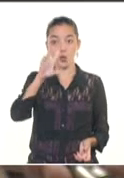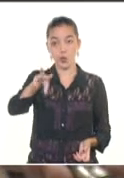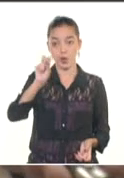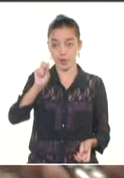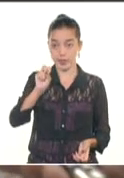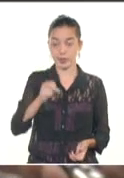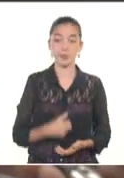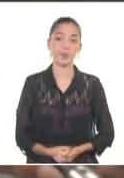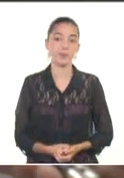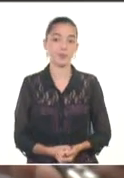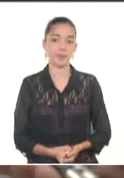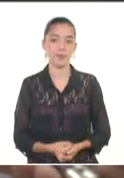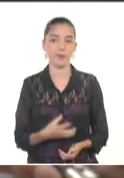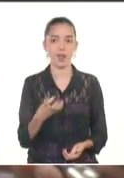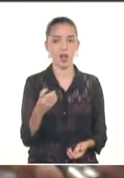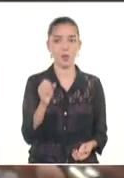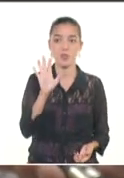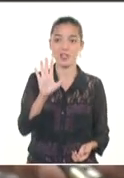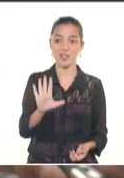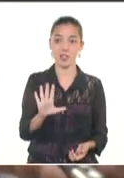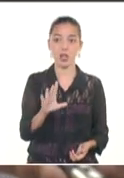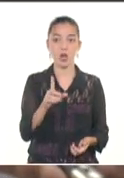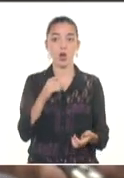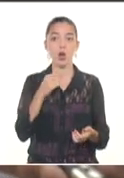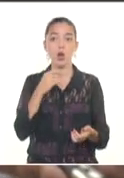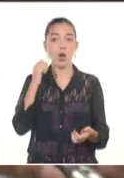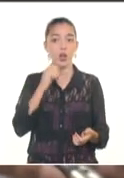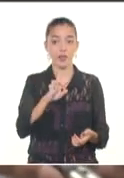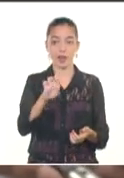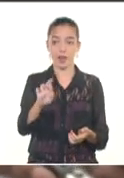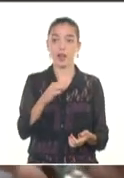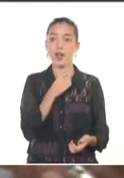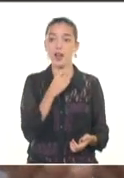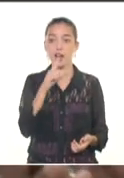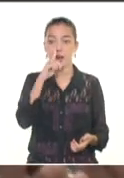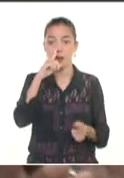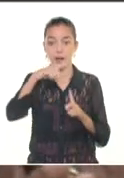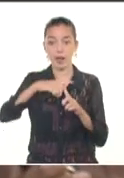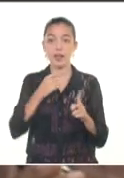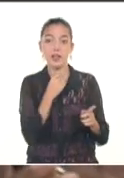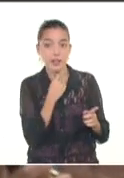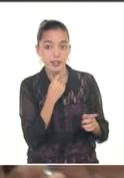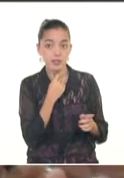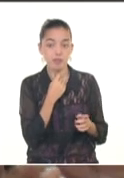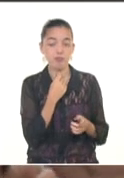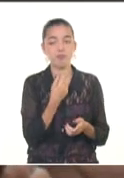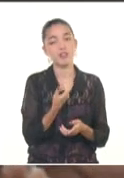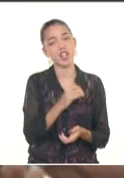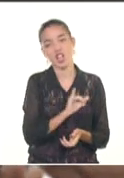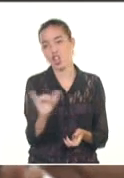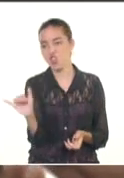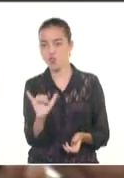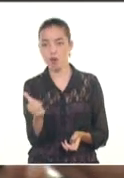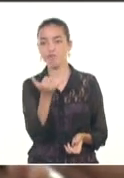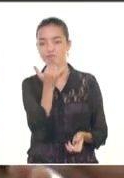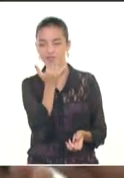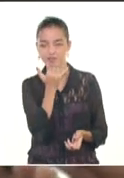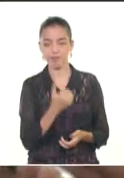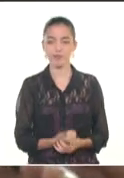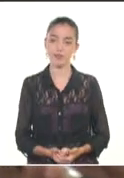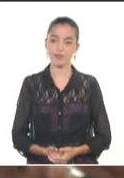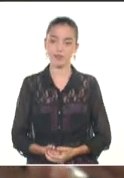Rentes iba a ser un proceso más largo de recuperación. Esa es la condición que tenemos para el día de hoy: 450 megawatts en el mediodía